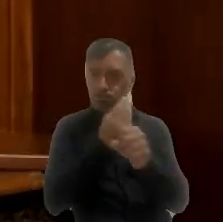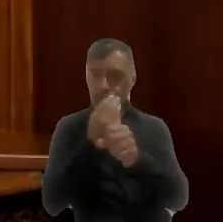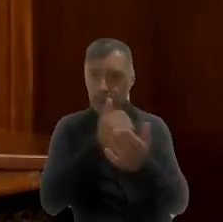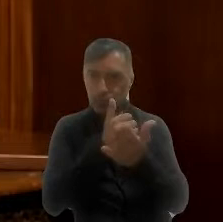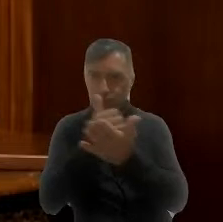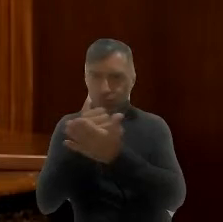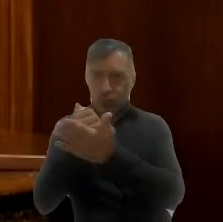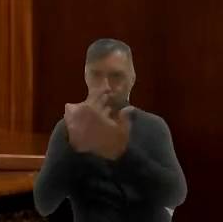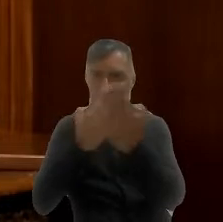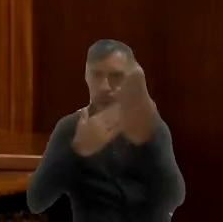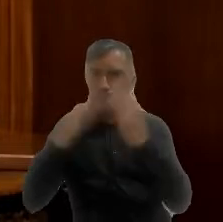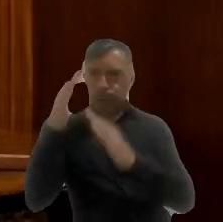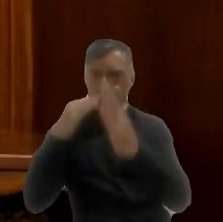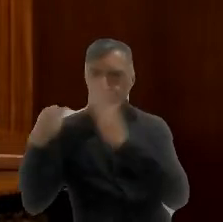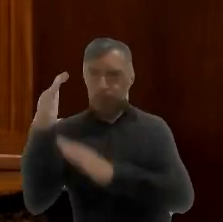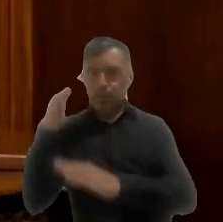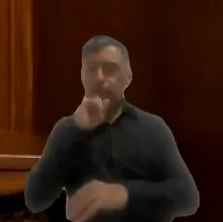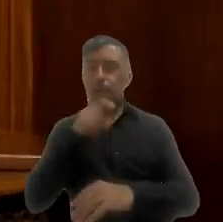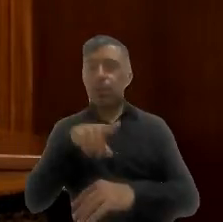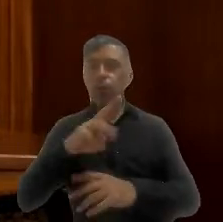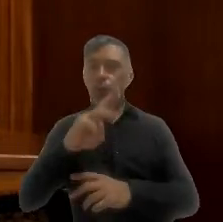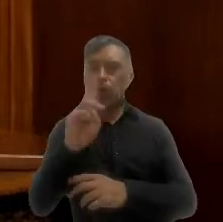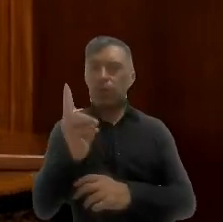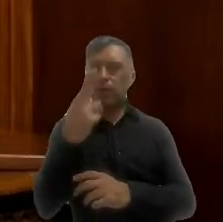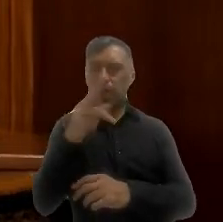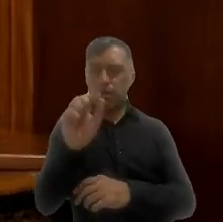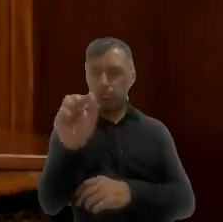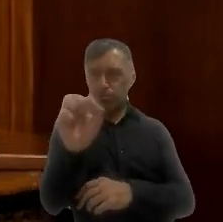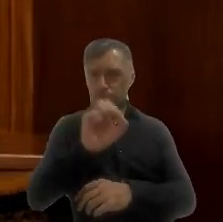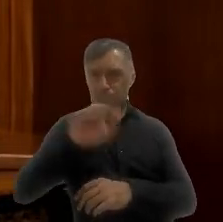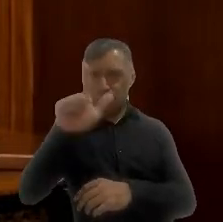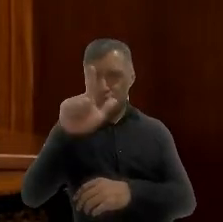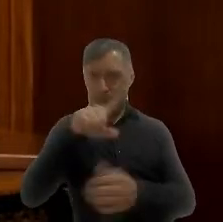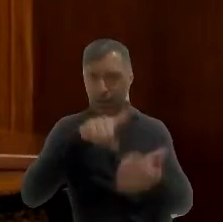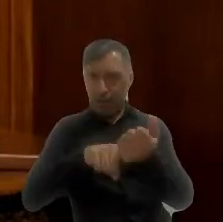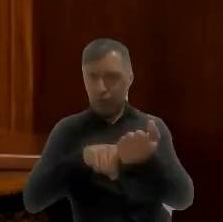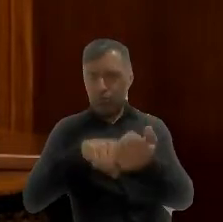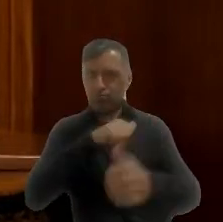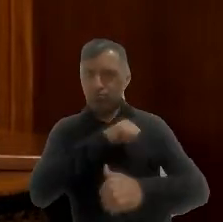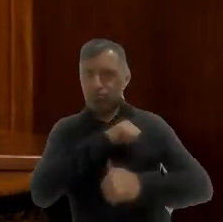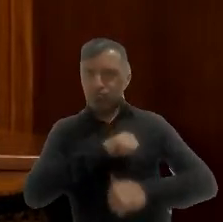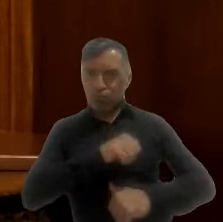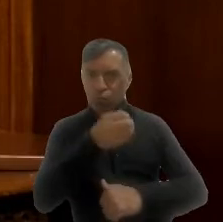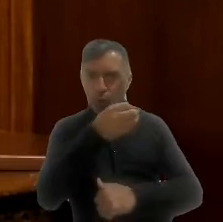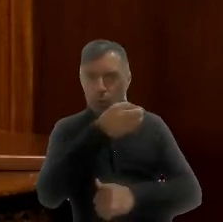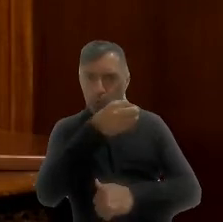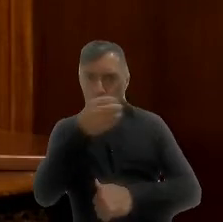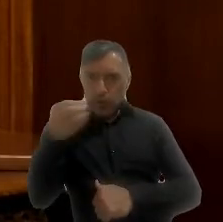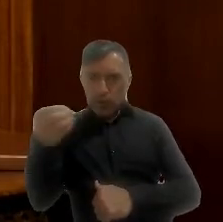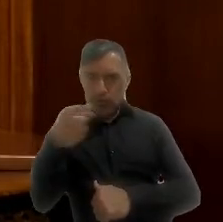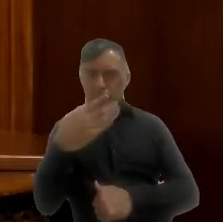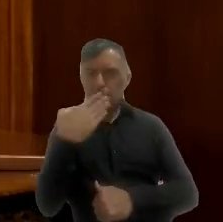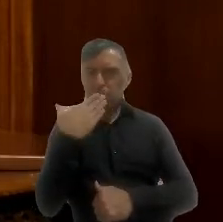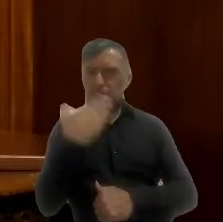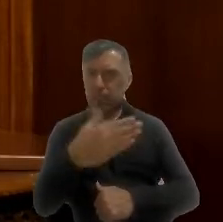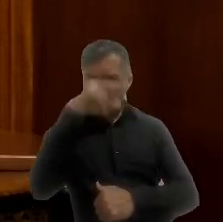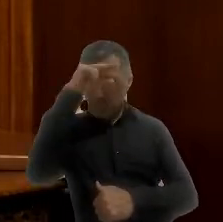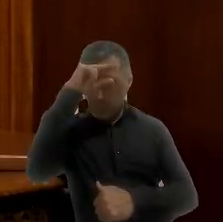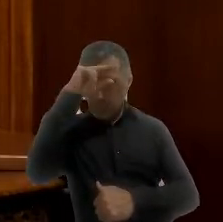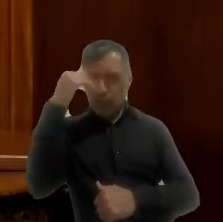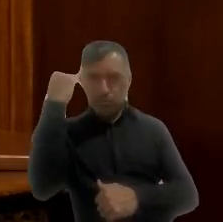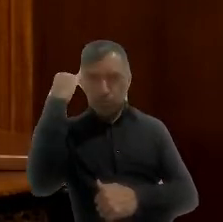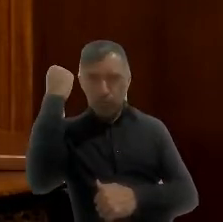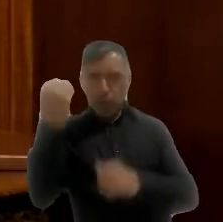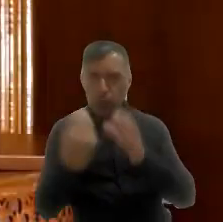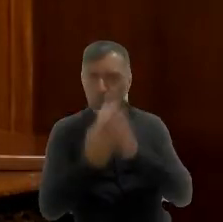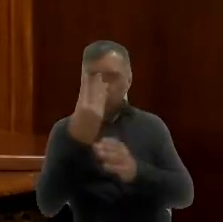de excelencia con una organización inteligente, innovadora y liderazgo nacional, que